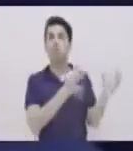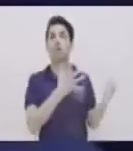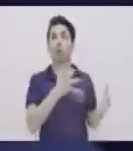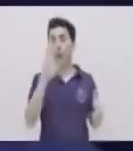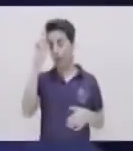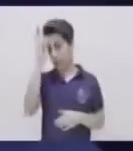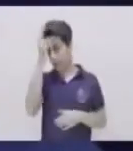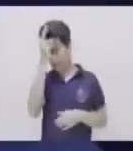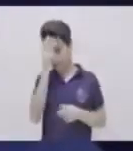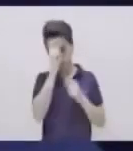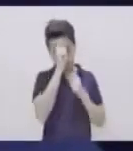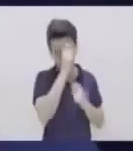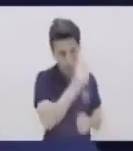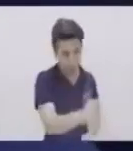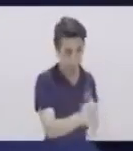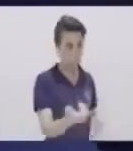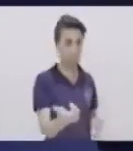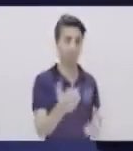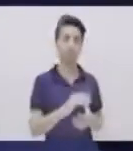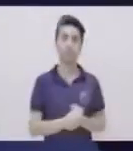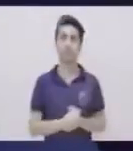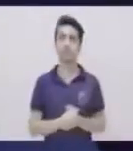mostró lealtad a su rey.